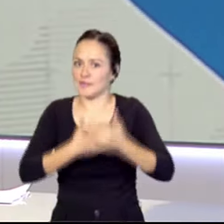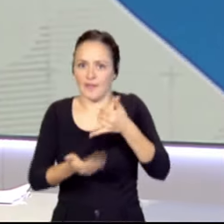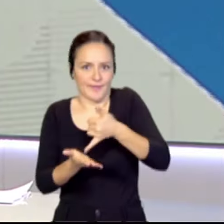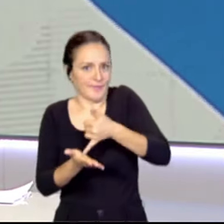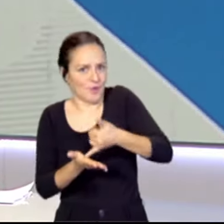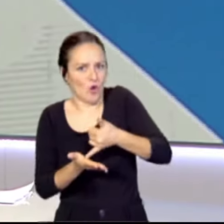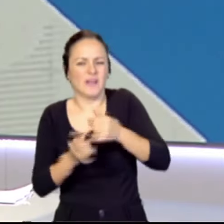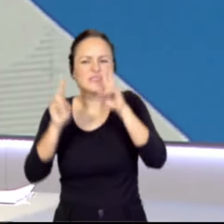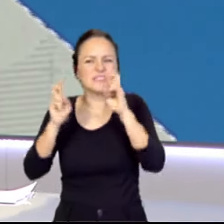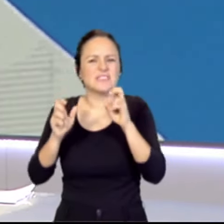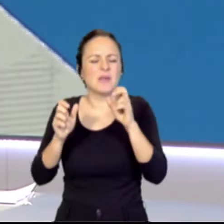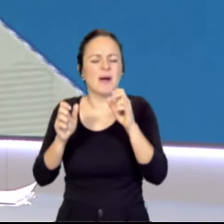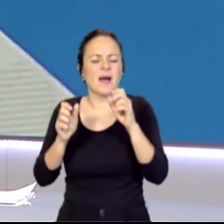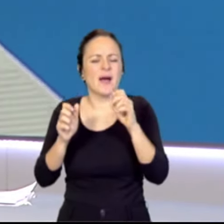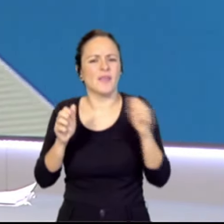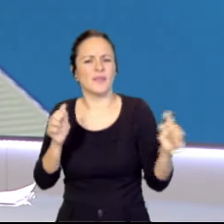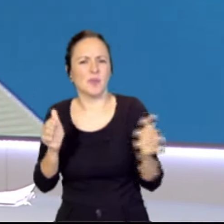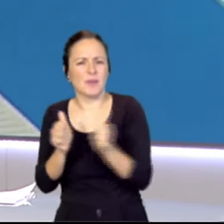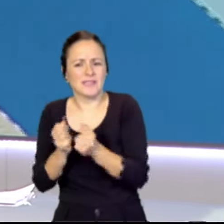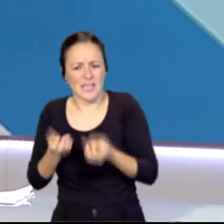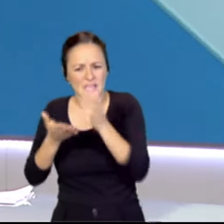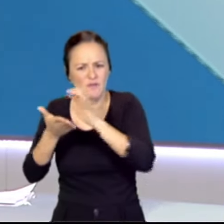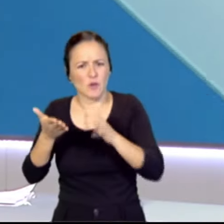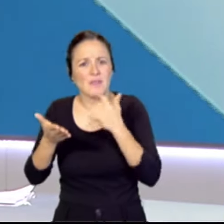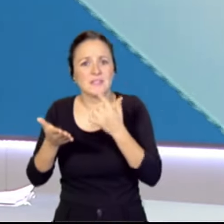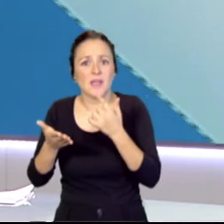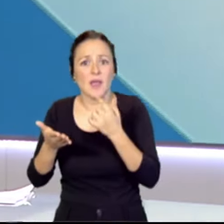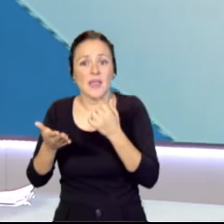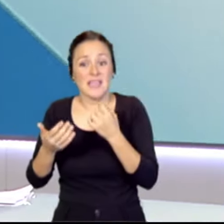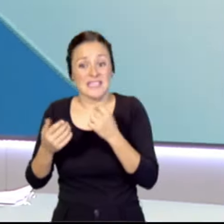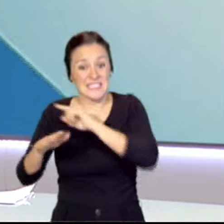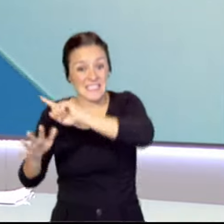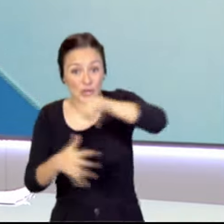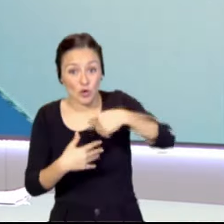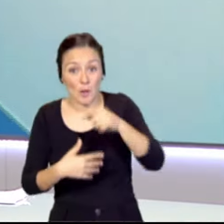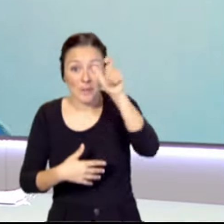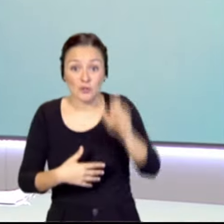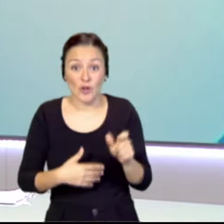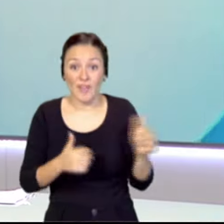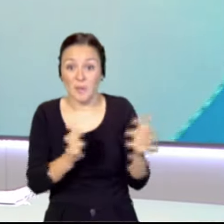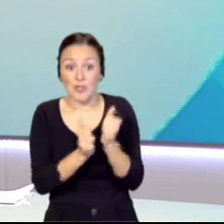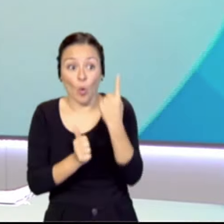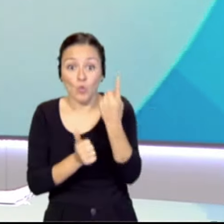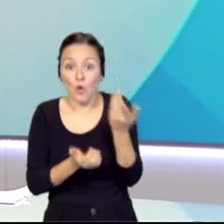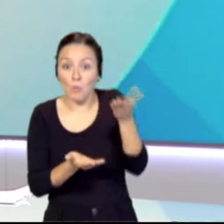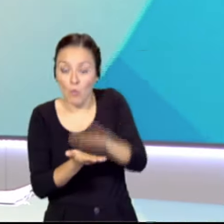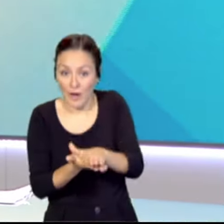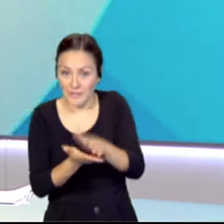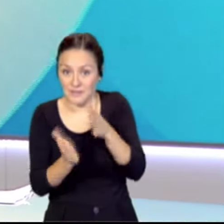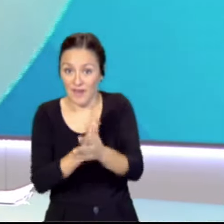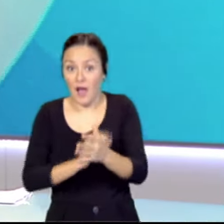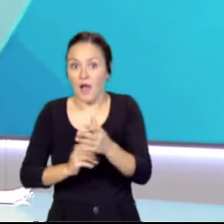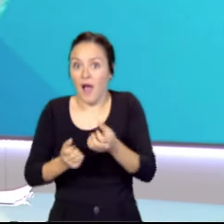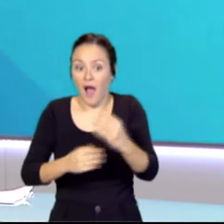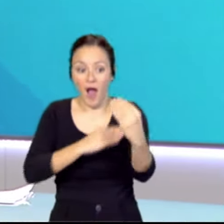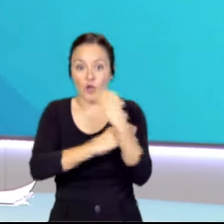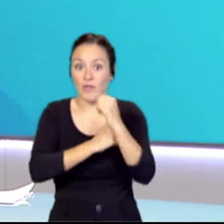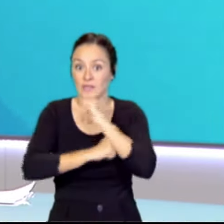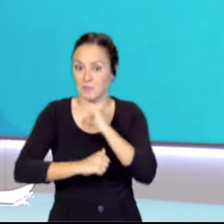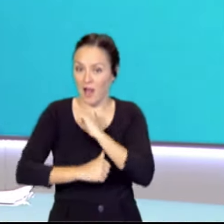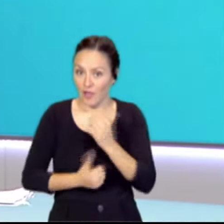eh de la dependencia perdón el informe habla de un dependiente muerto cada 6 horas aquí en Canarias esperando por esa ayuda el diputado lo achaca la falta de